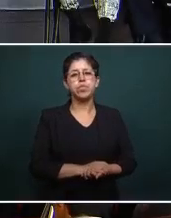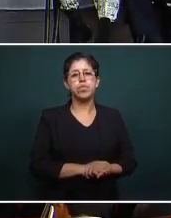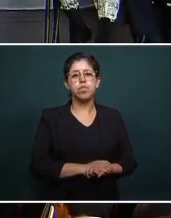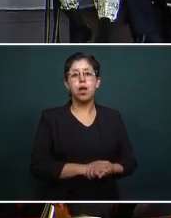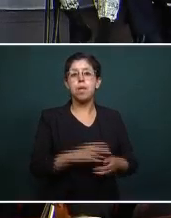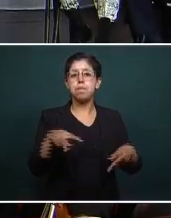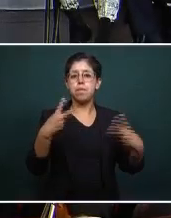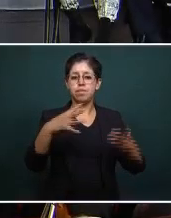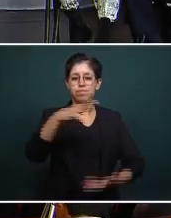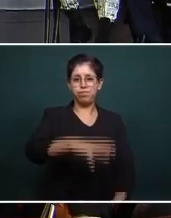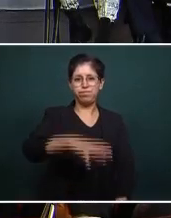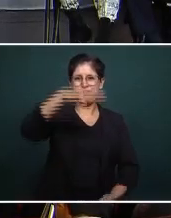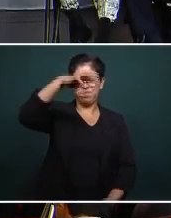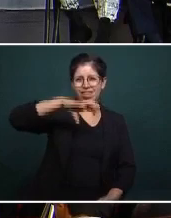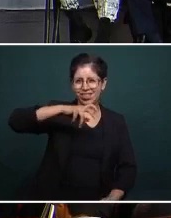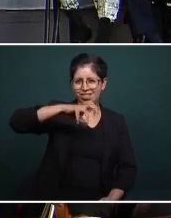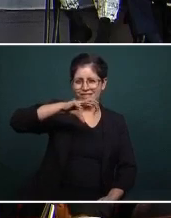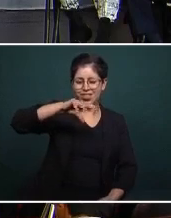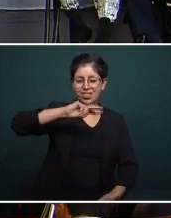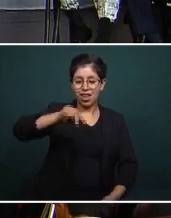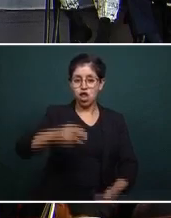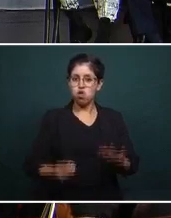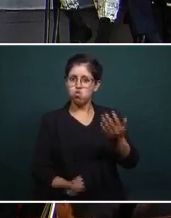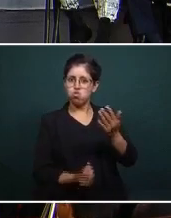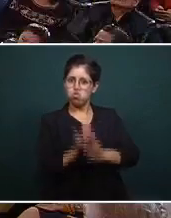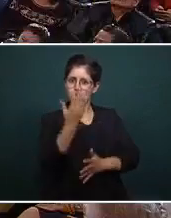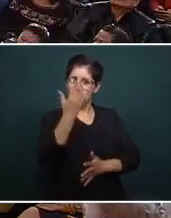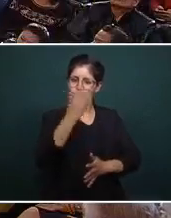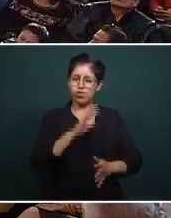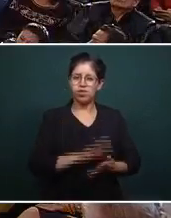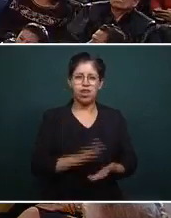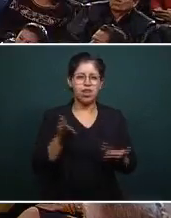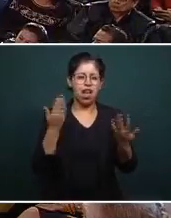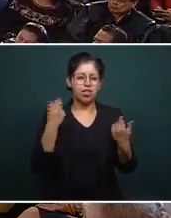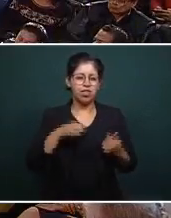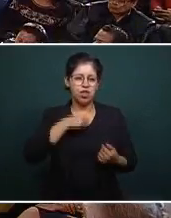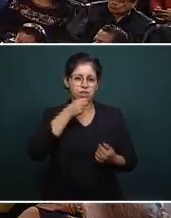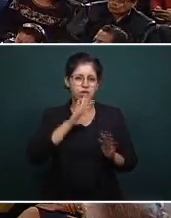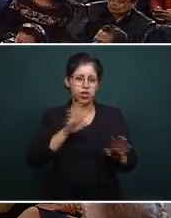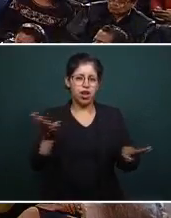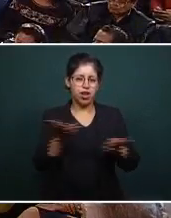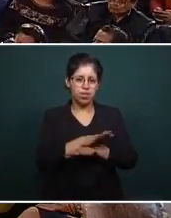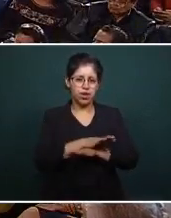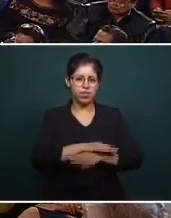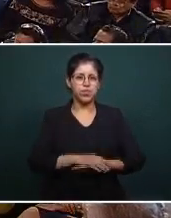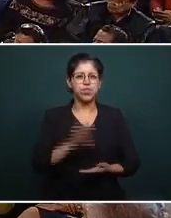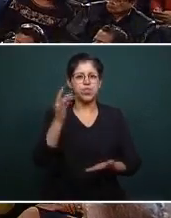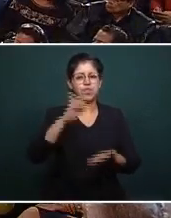los estamos viendo ya reemplazados en el mercado. Muchas gracias.